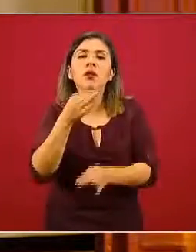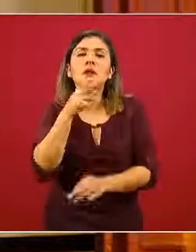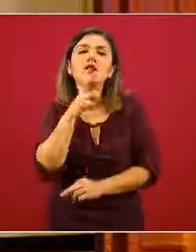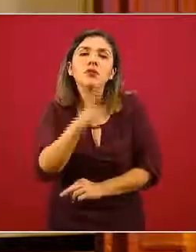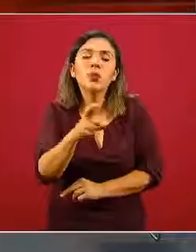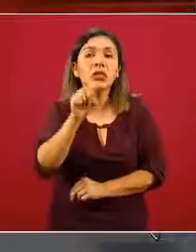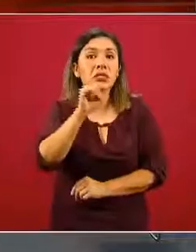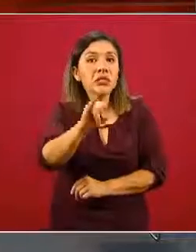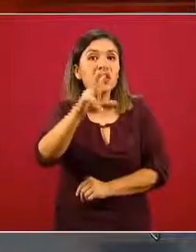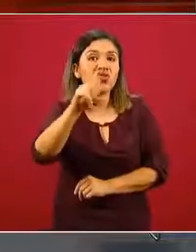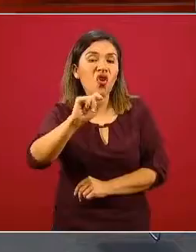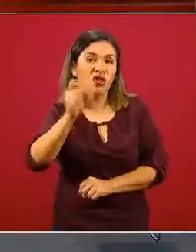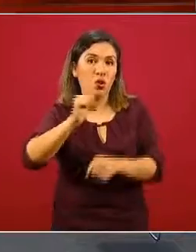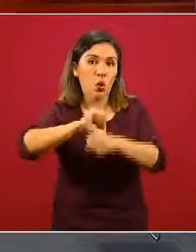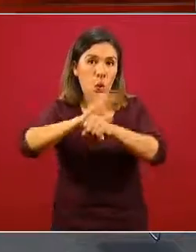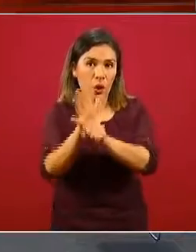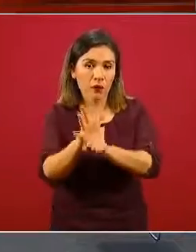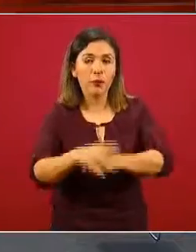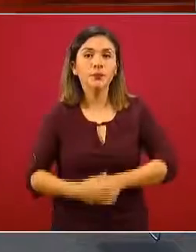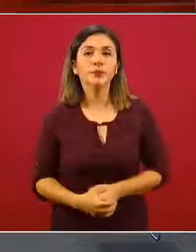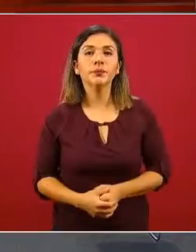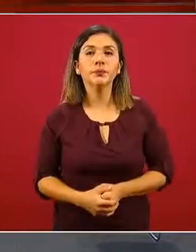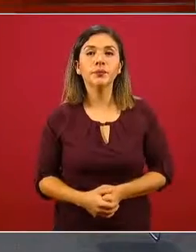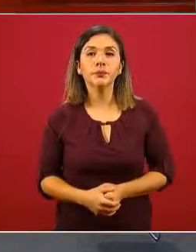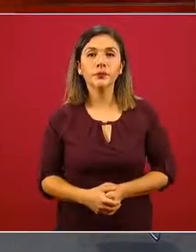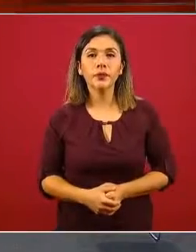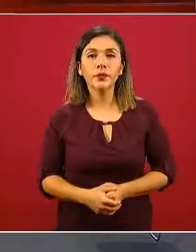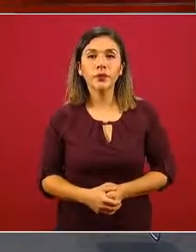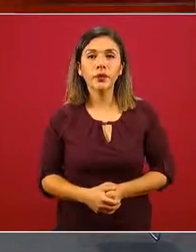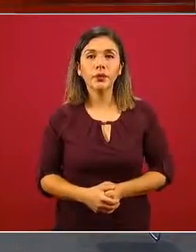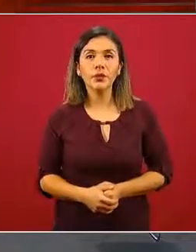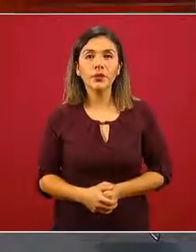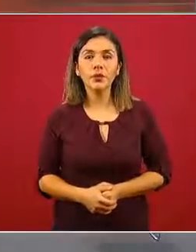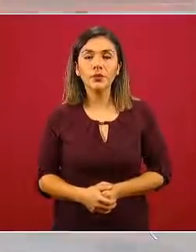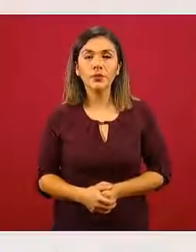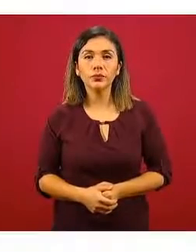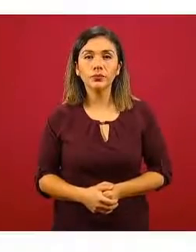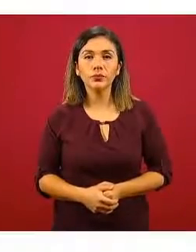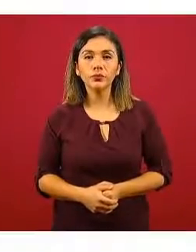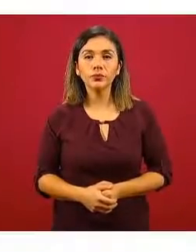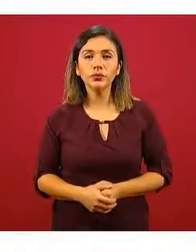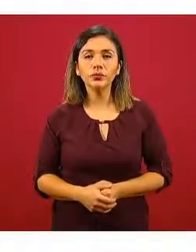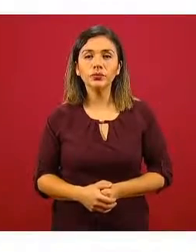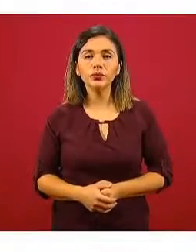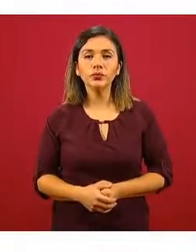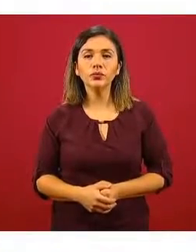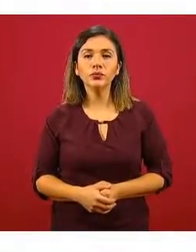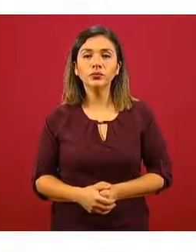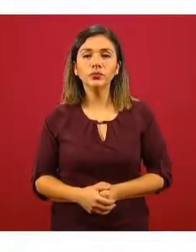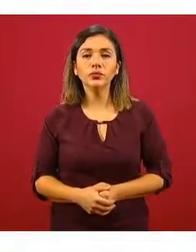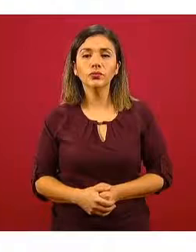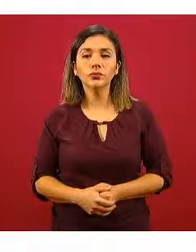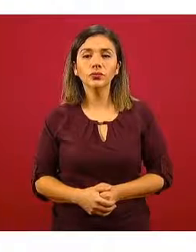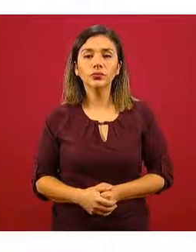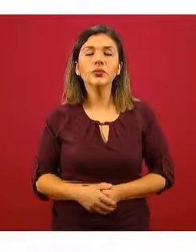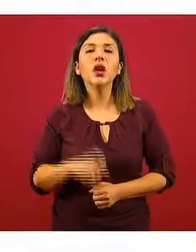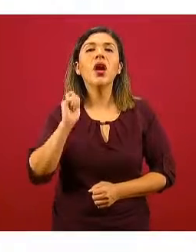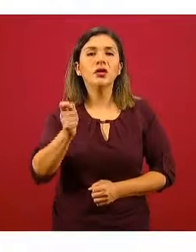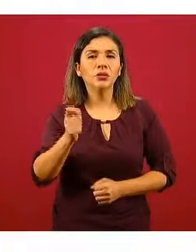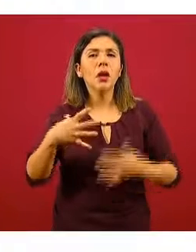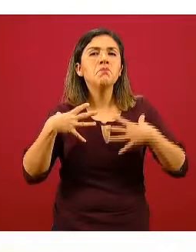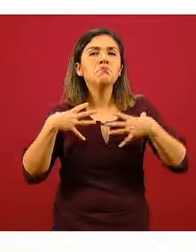una de las entidades. En la siguiente diapositiva, nuestra curva epidémica que actualizamos todos